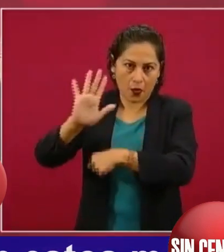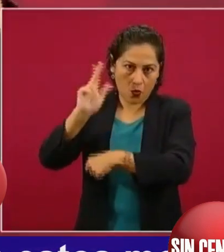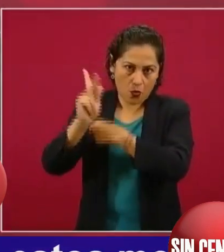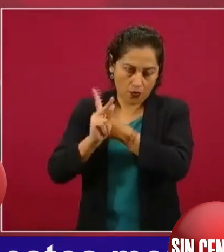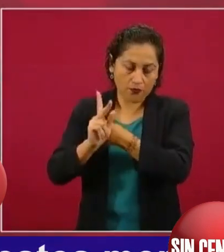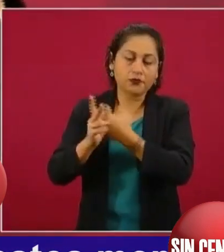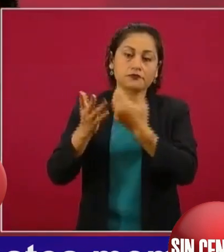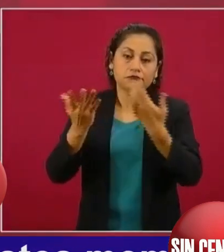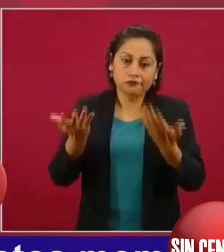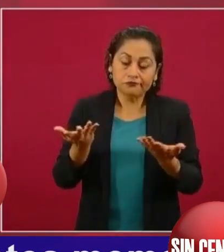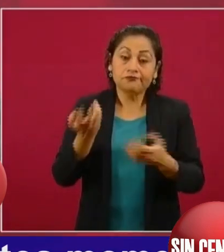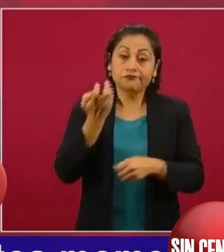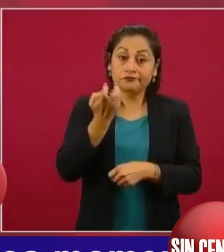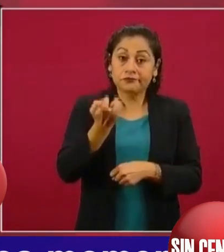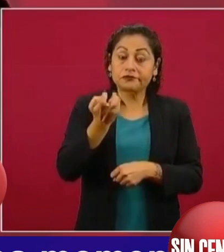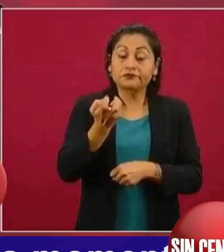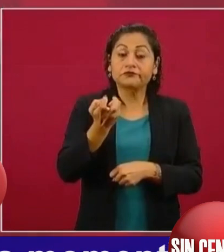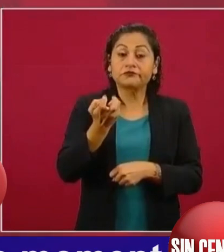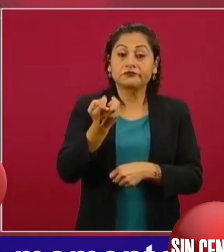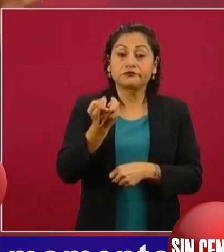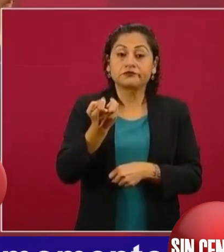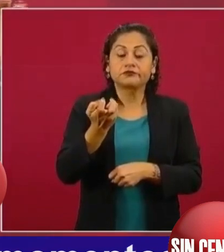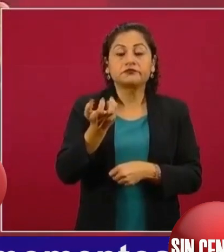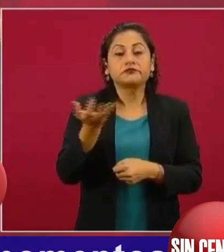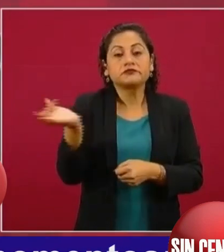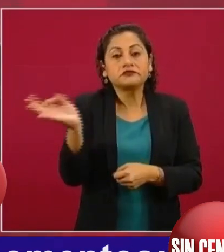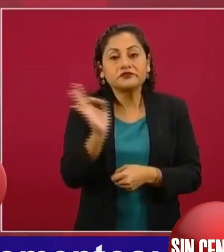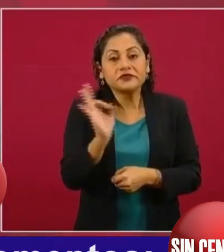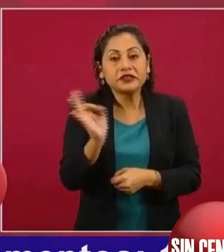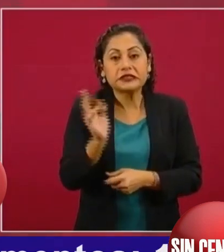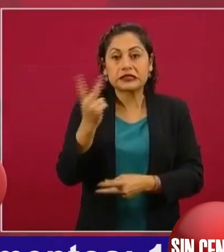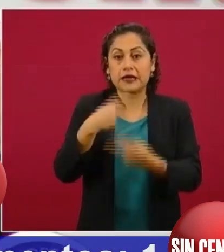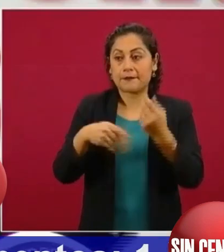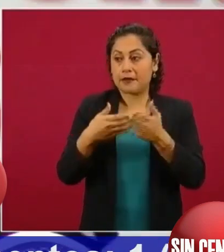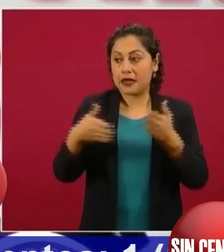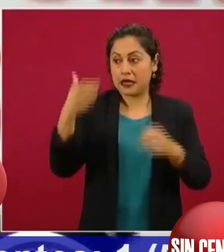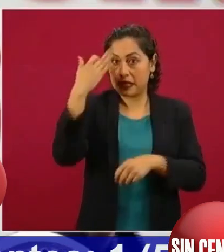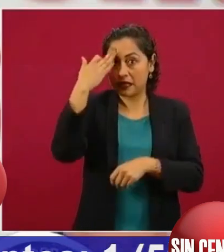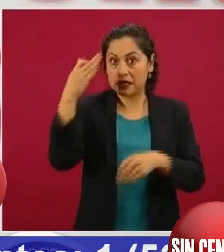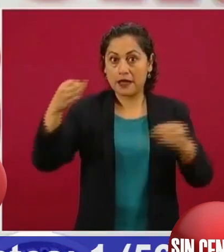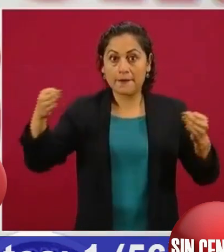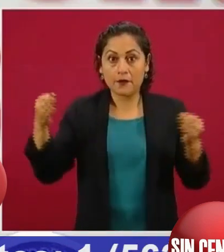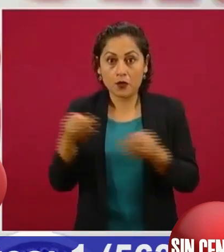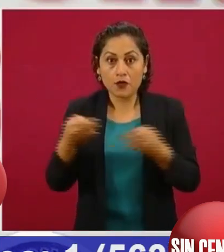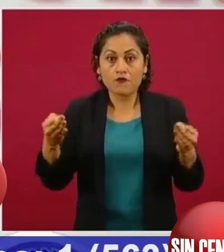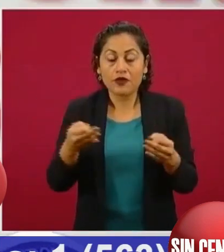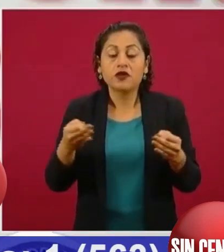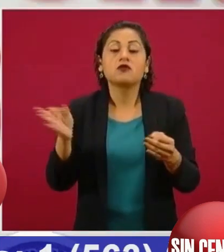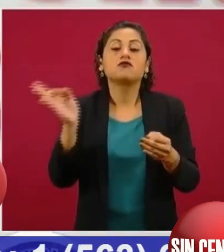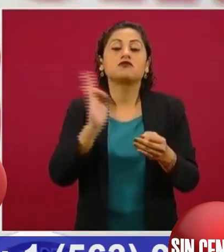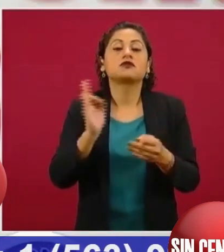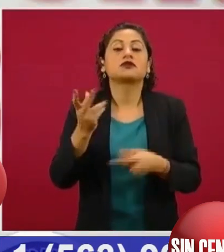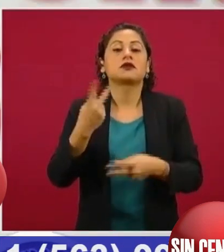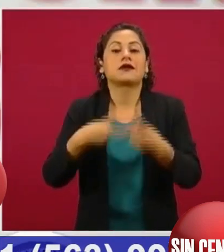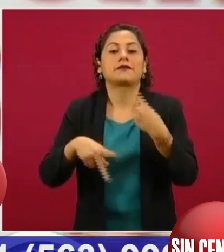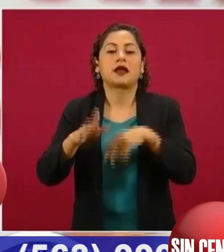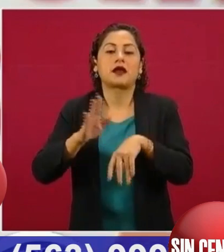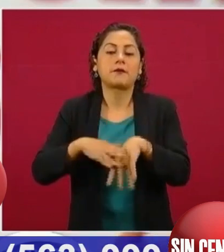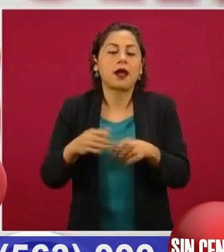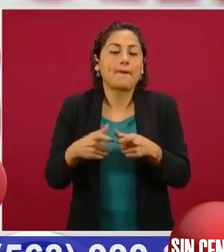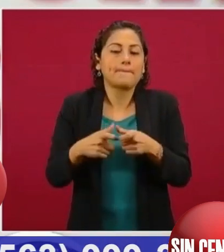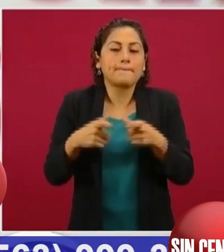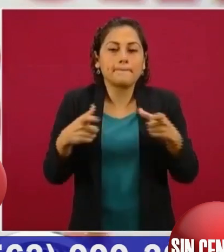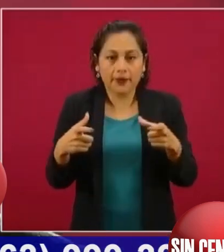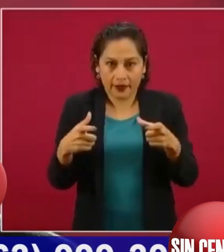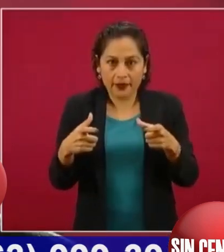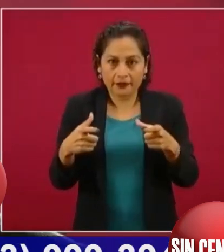ello tendríamos un cambio en la trayectoria con respecto al tiempo, es decir, la cantidad de casos que se registran diariamente, y a esto